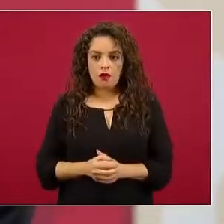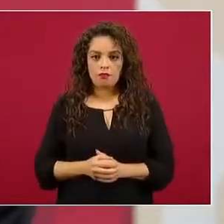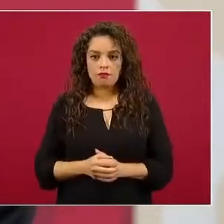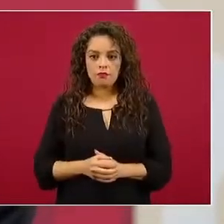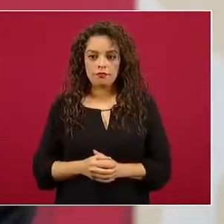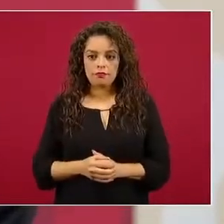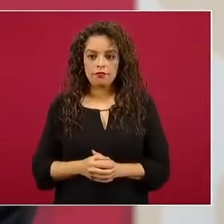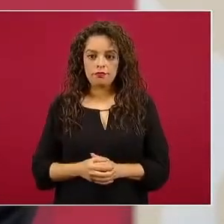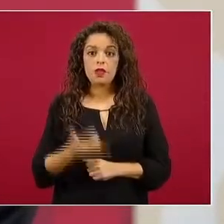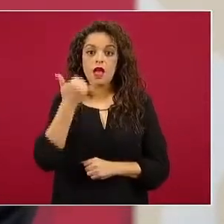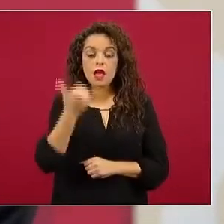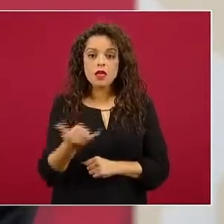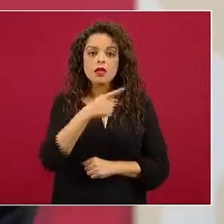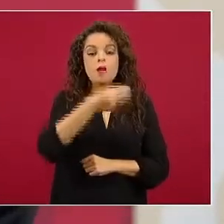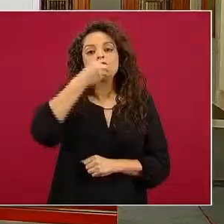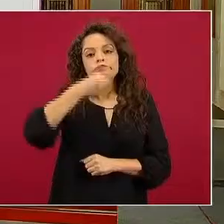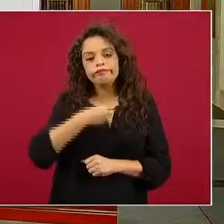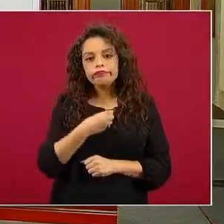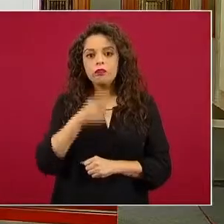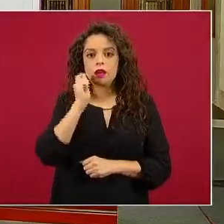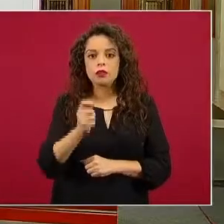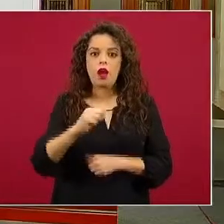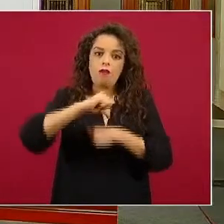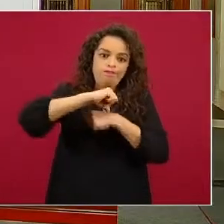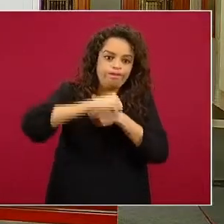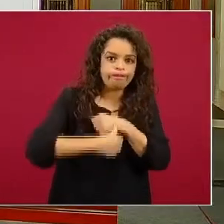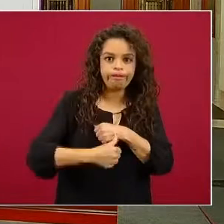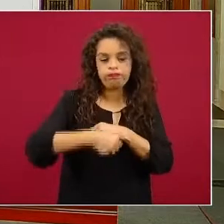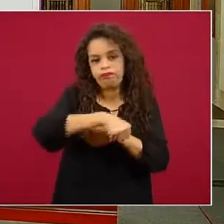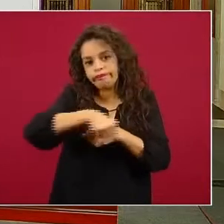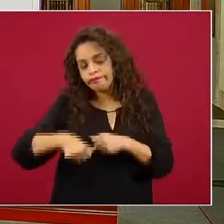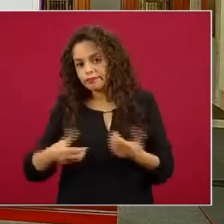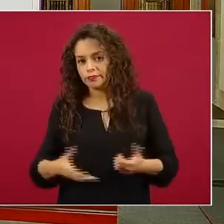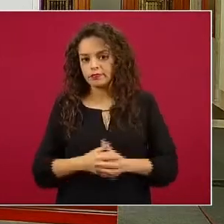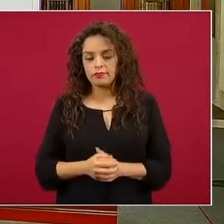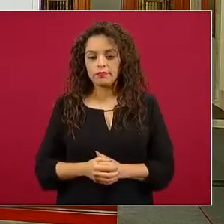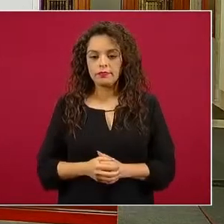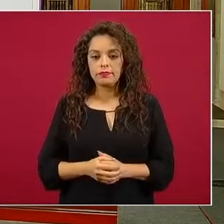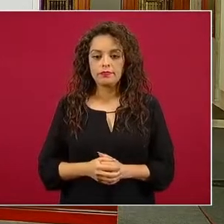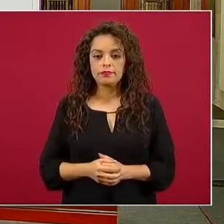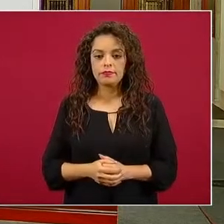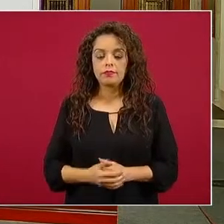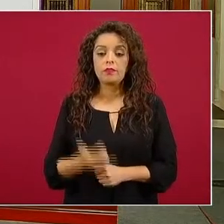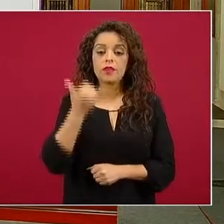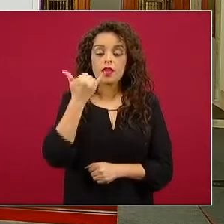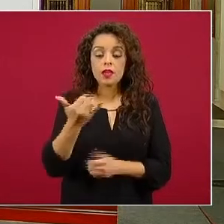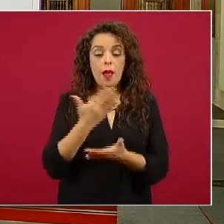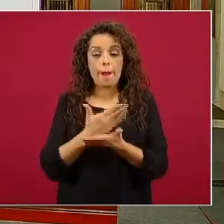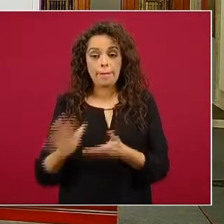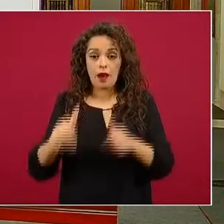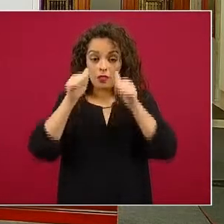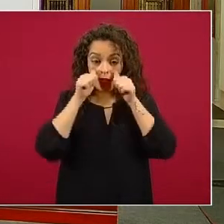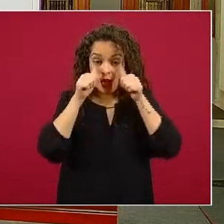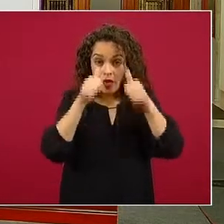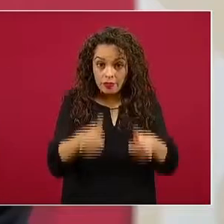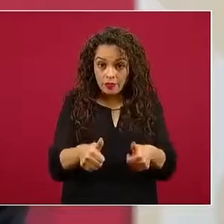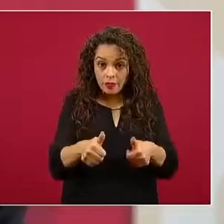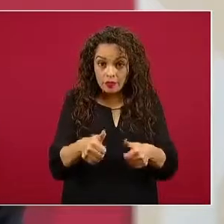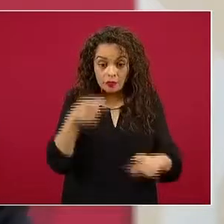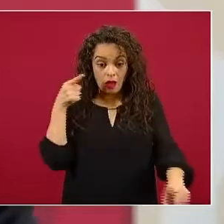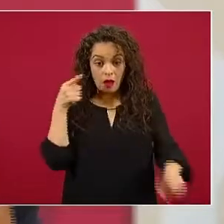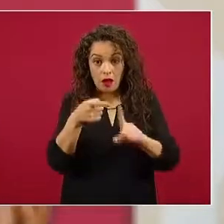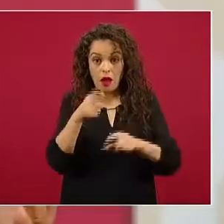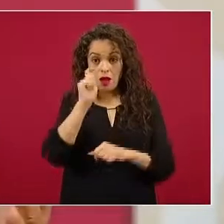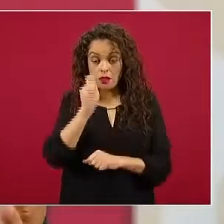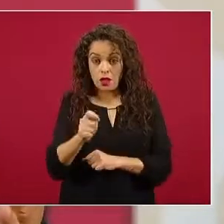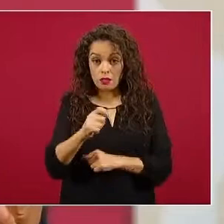una intervención quirúrgica. Entonces, pues no, yo creo que además la atención que se está dando a los trasplantes, en particular, si